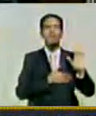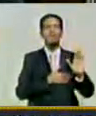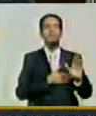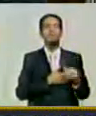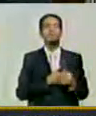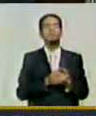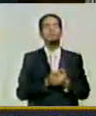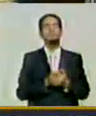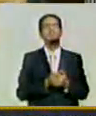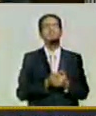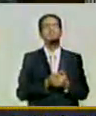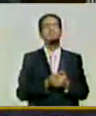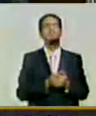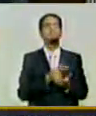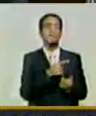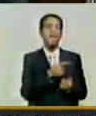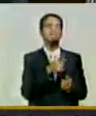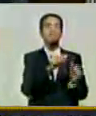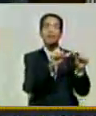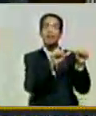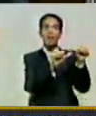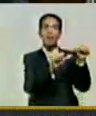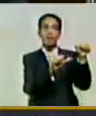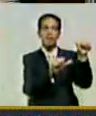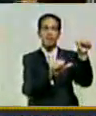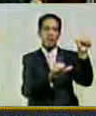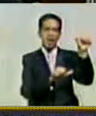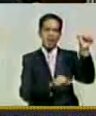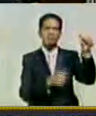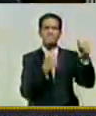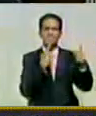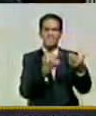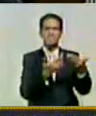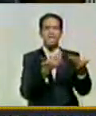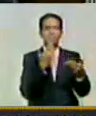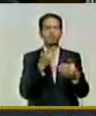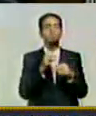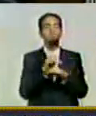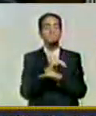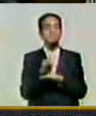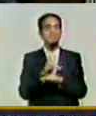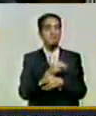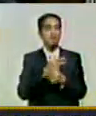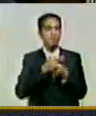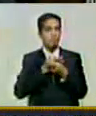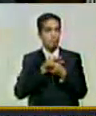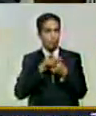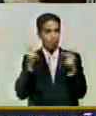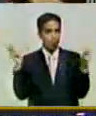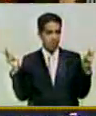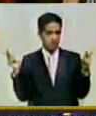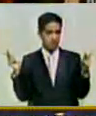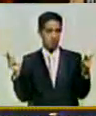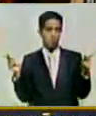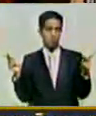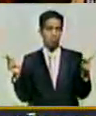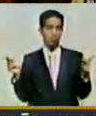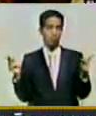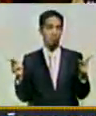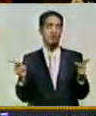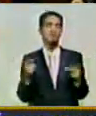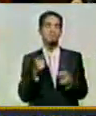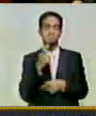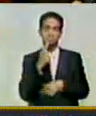que generó todo esto, que el Ministerio Público, como titular de la acción penal, revisara las